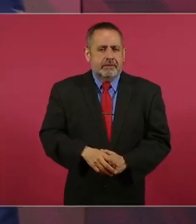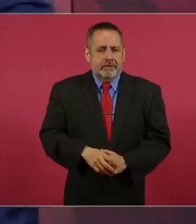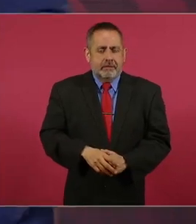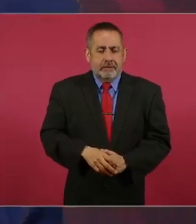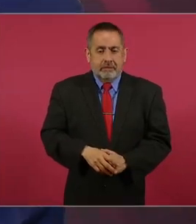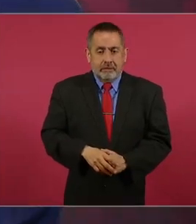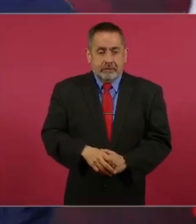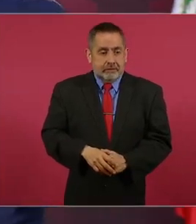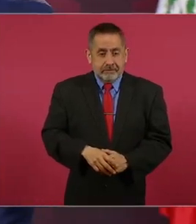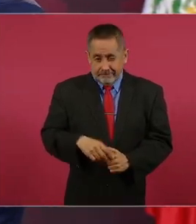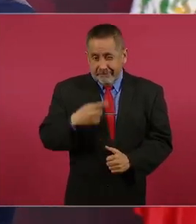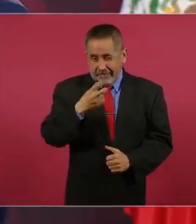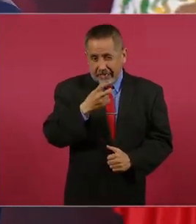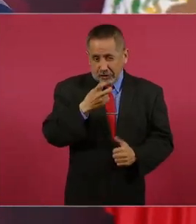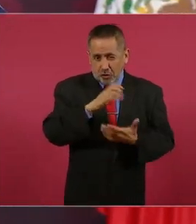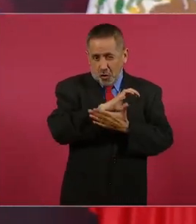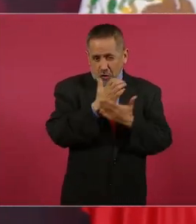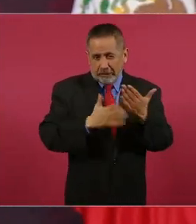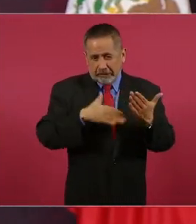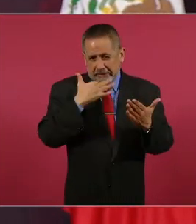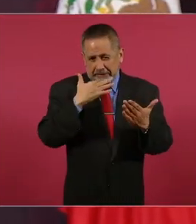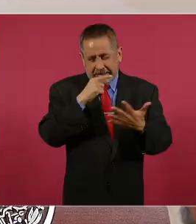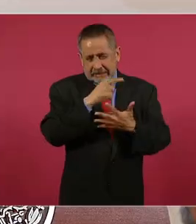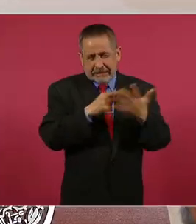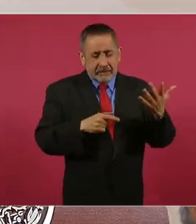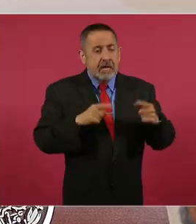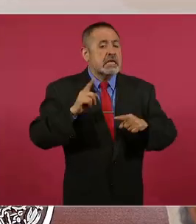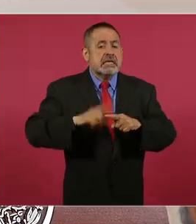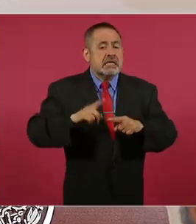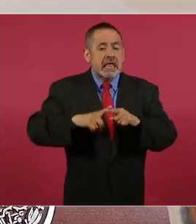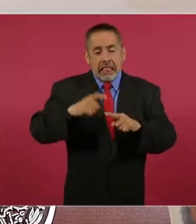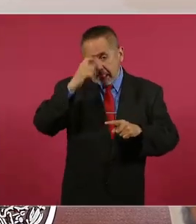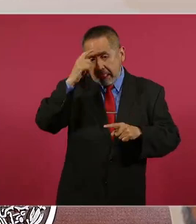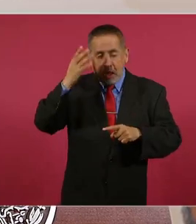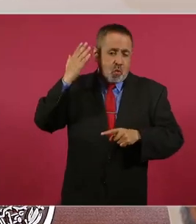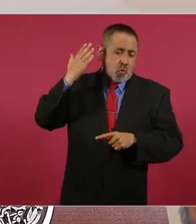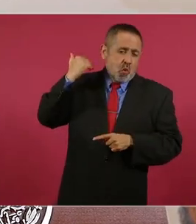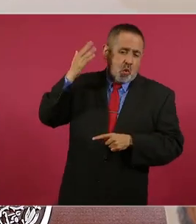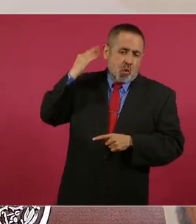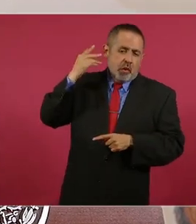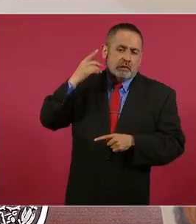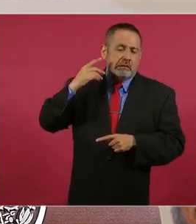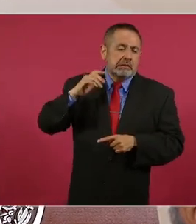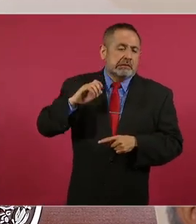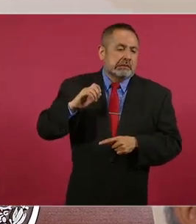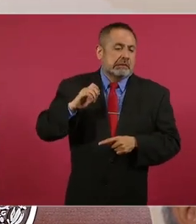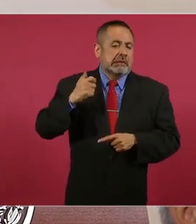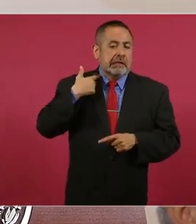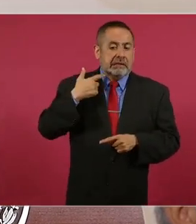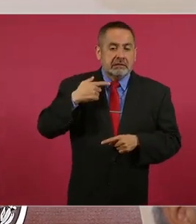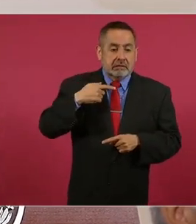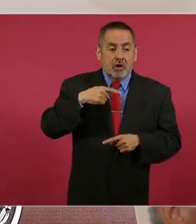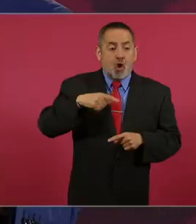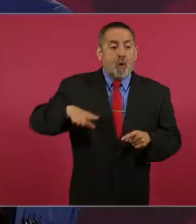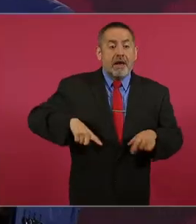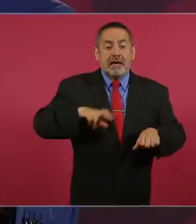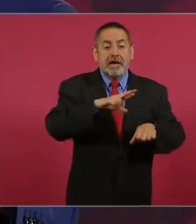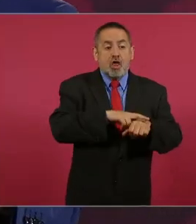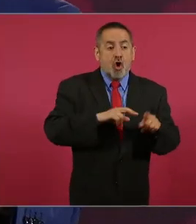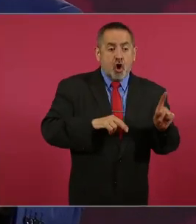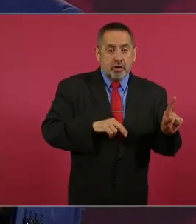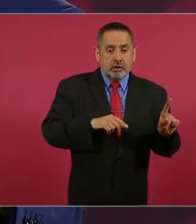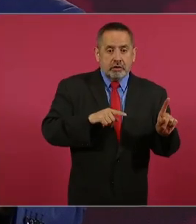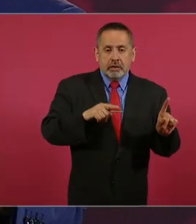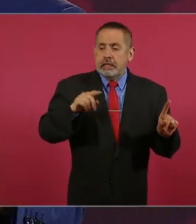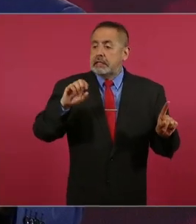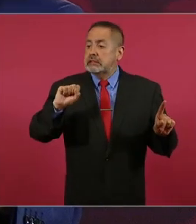Pero todo eso lo impulsaban desde arriba. Recibían llamadas los gobernadores de